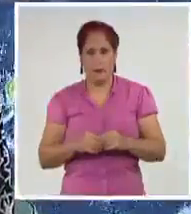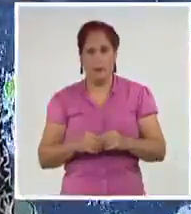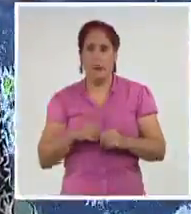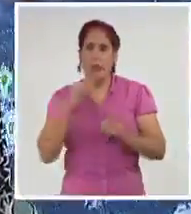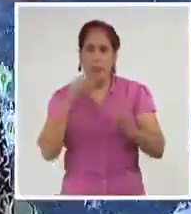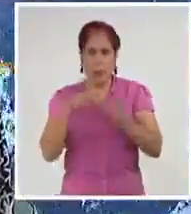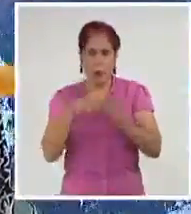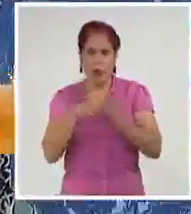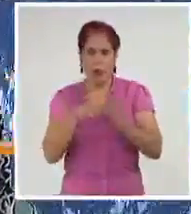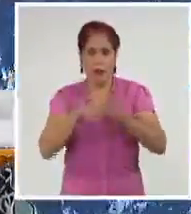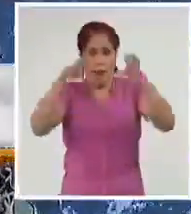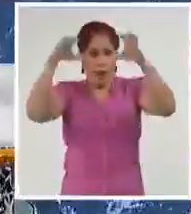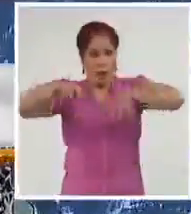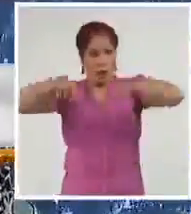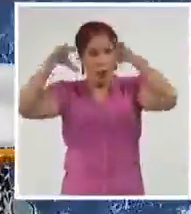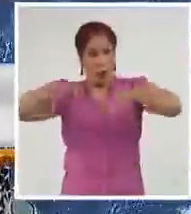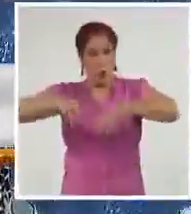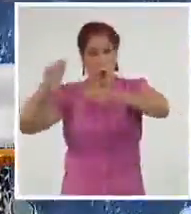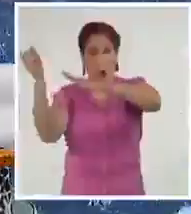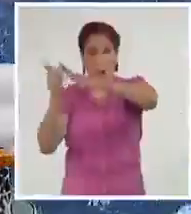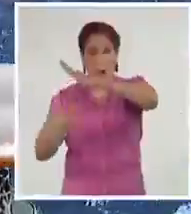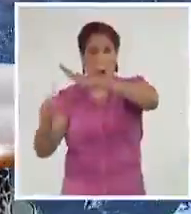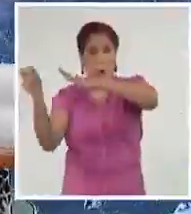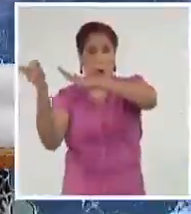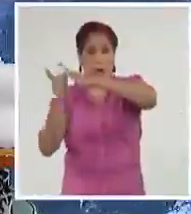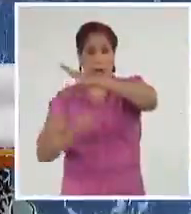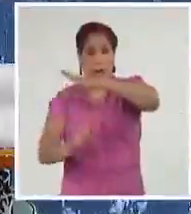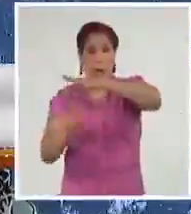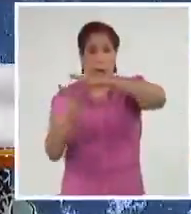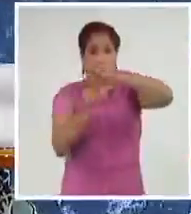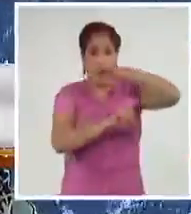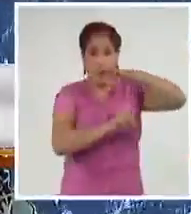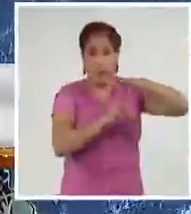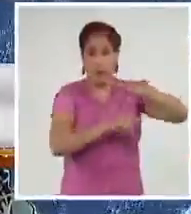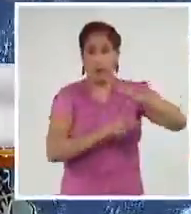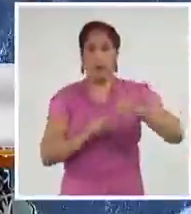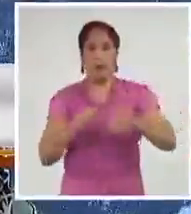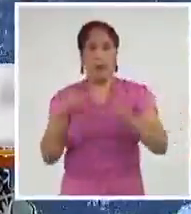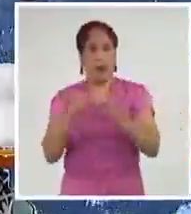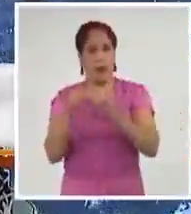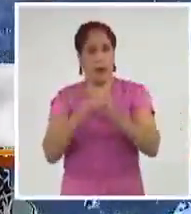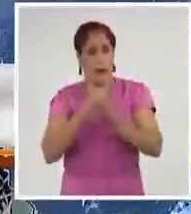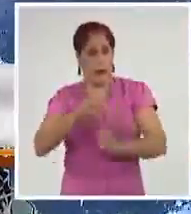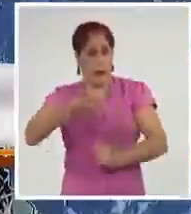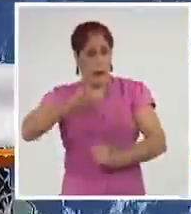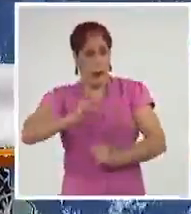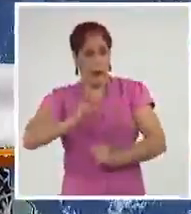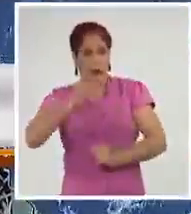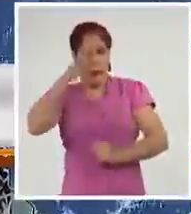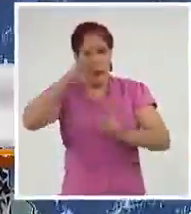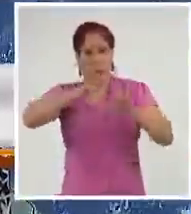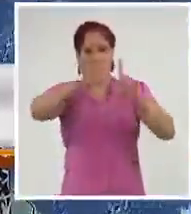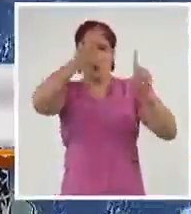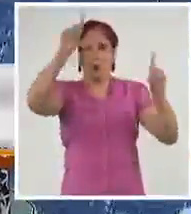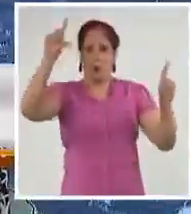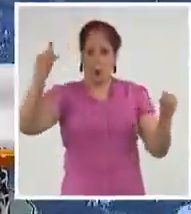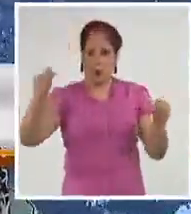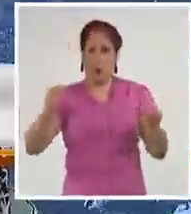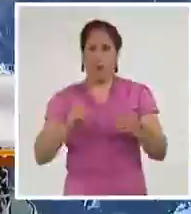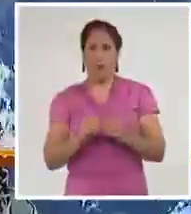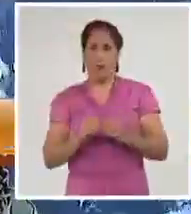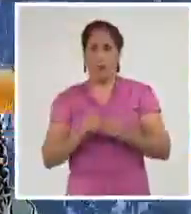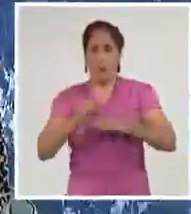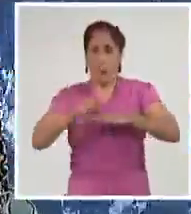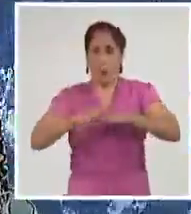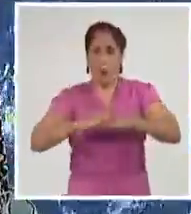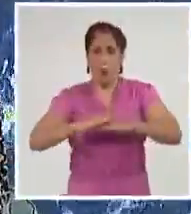Buenas tardes. Chubascos, lluvias y tormentas eléctricas se registraron durante la tarde y primeras horas de la noche de ayer en gran parte del territorio nacional, con el mayor acumulado,